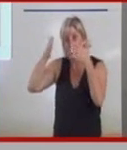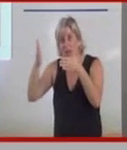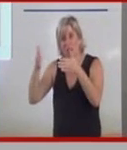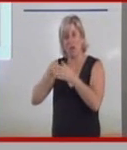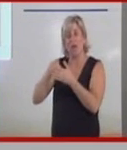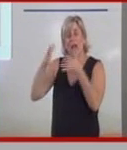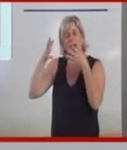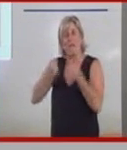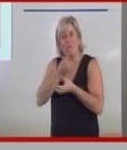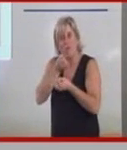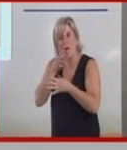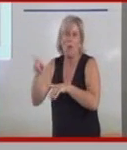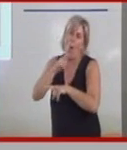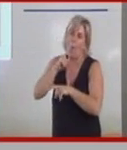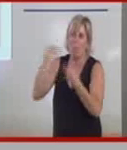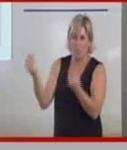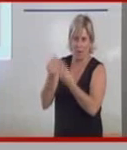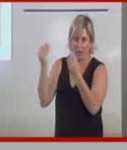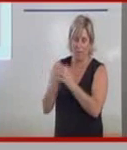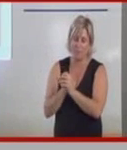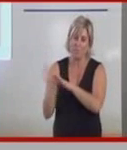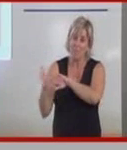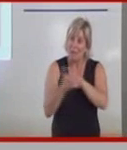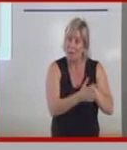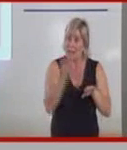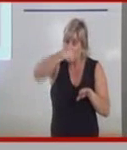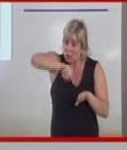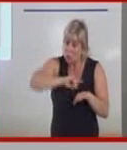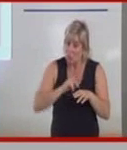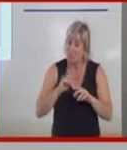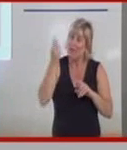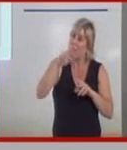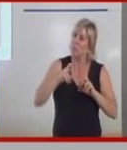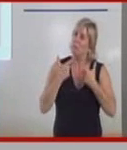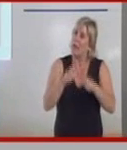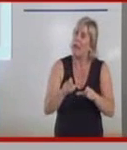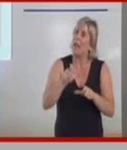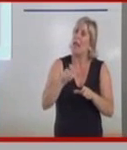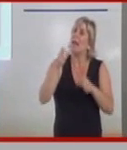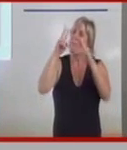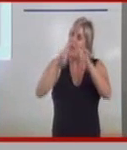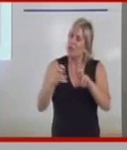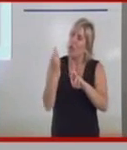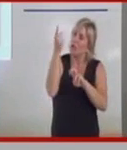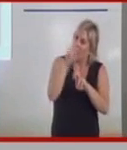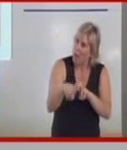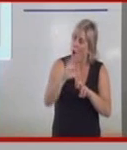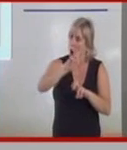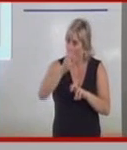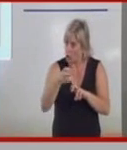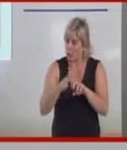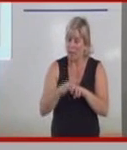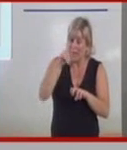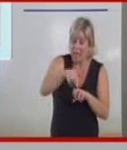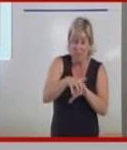accesibilidad. También tenemos un departamento de I+D+I, de hecho más del 20% de nuestra inversión se